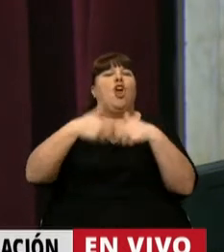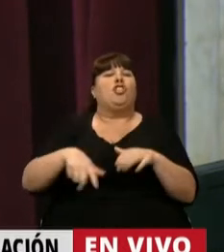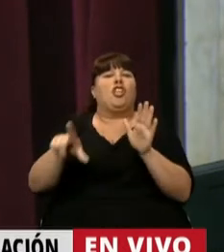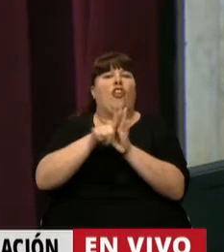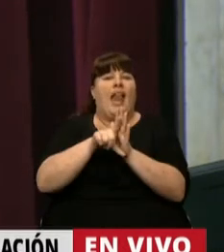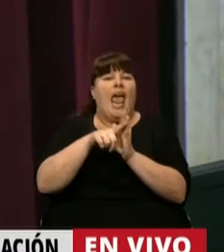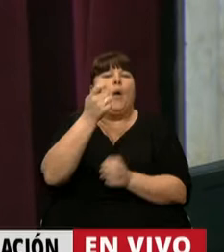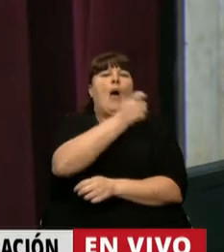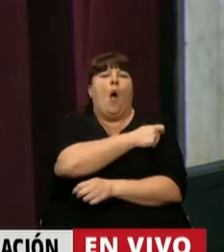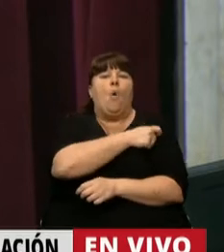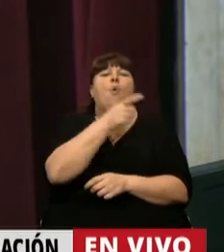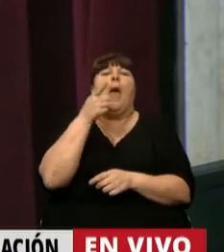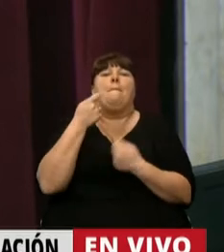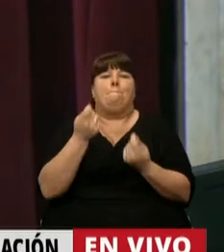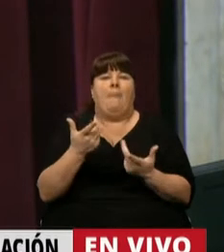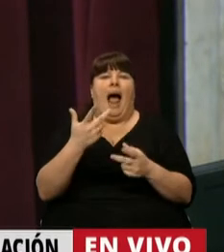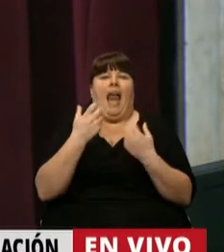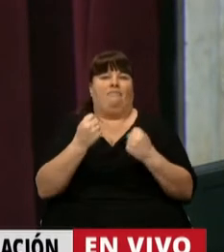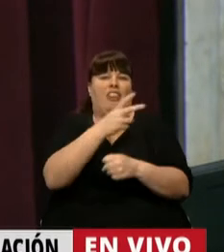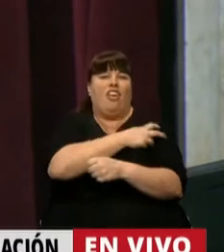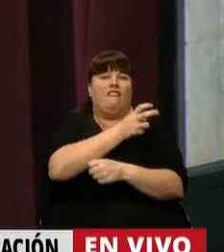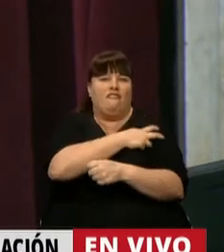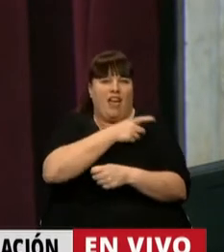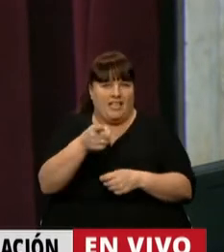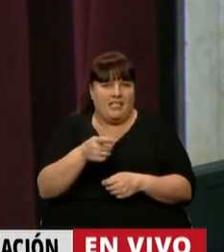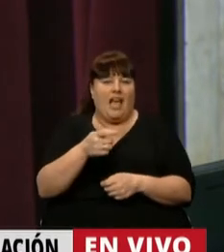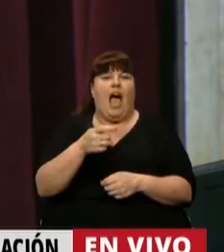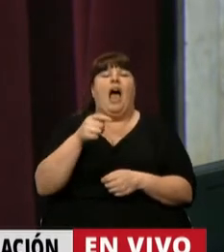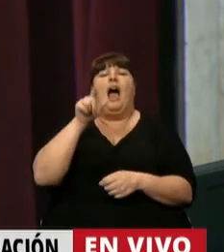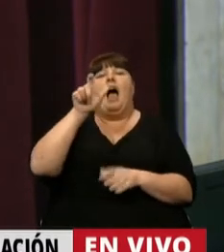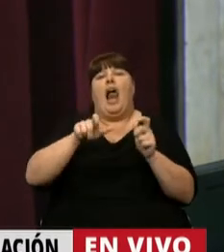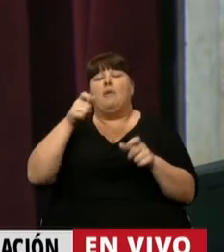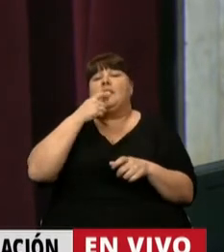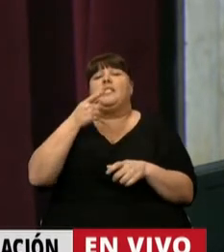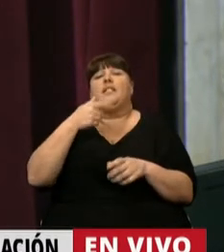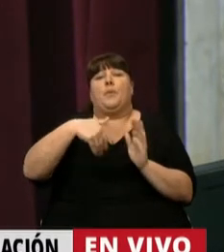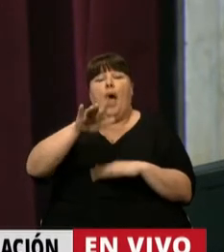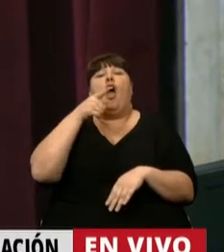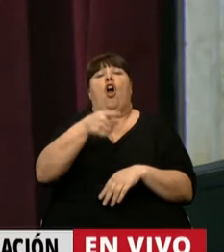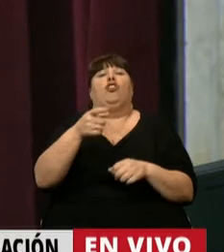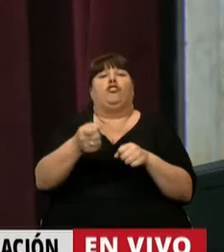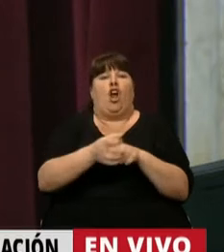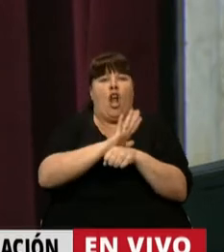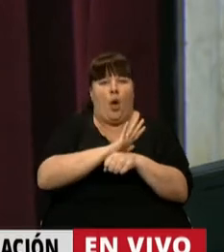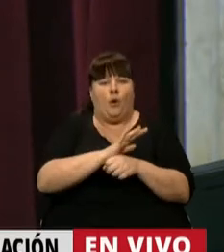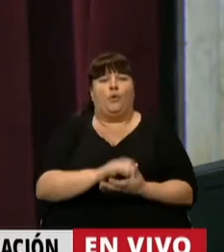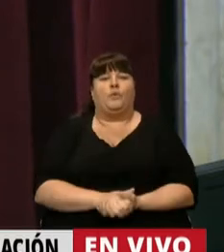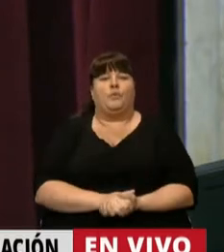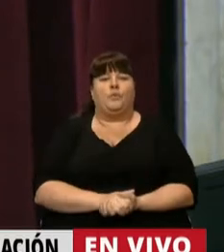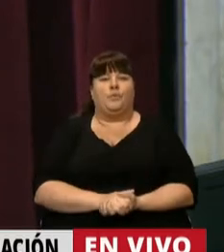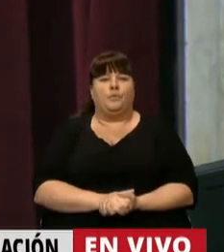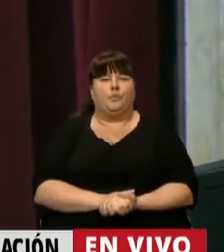proyecto de ley de vacunas destinadas a generar inmunidad adquiridas o adquirirse contra el